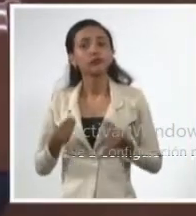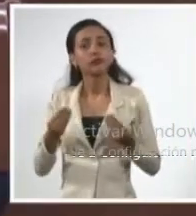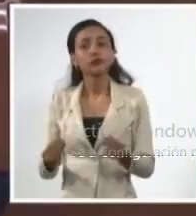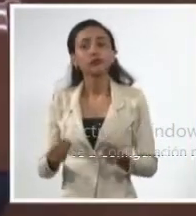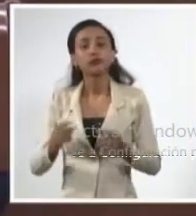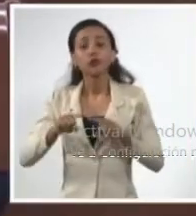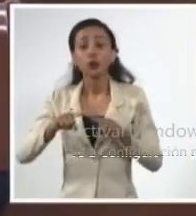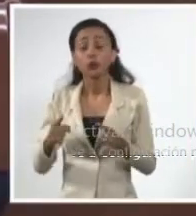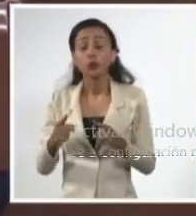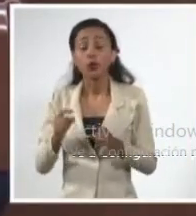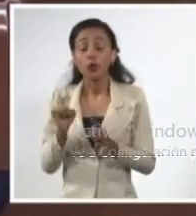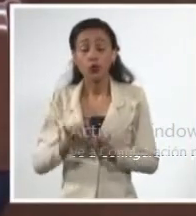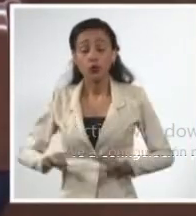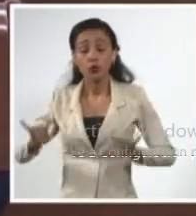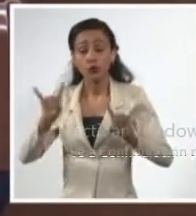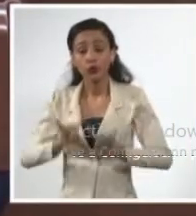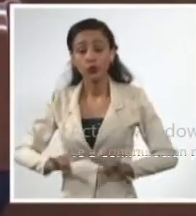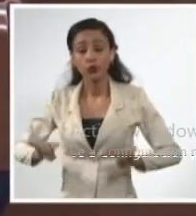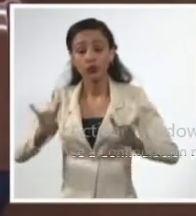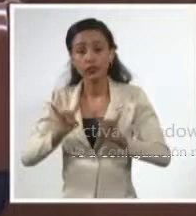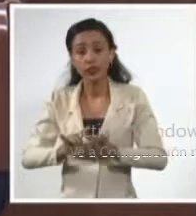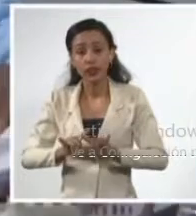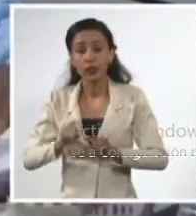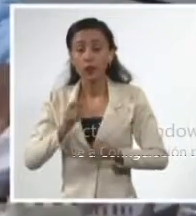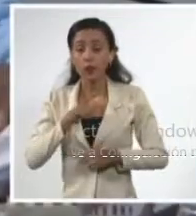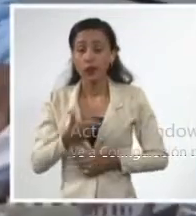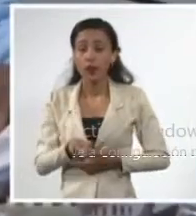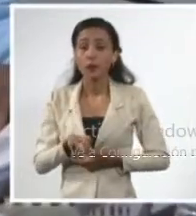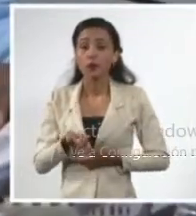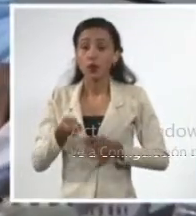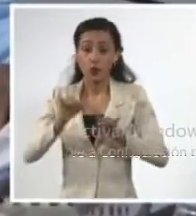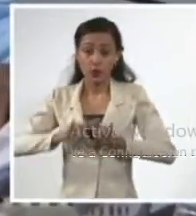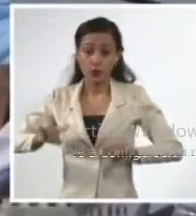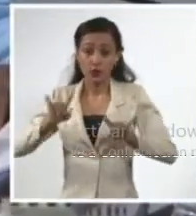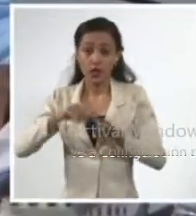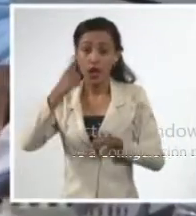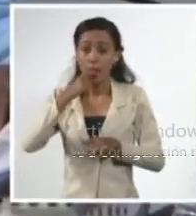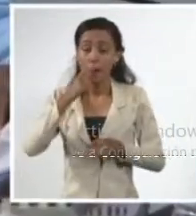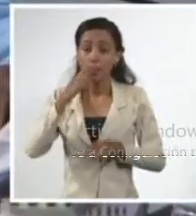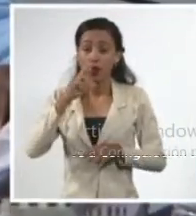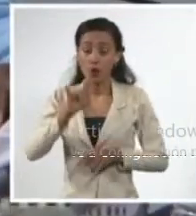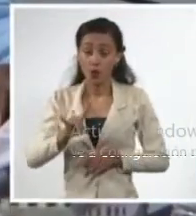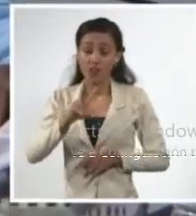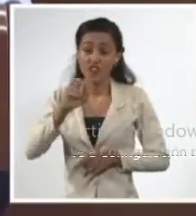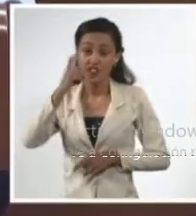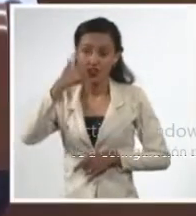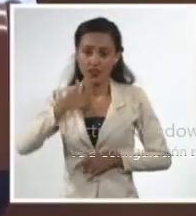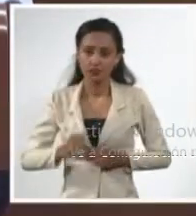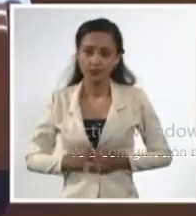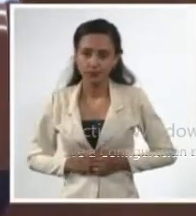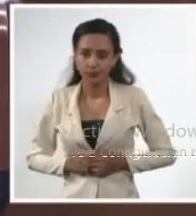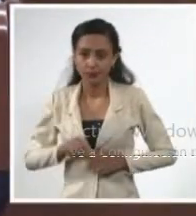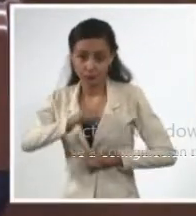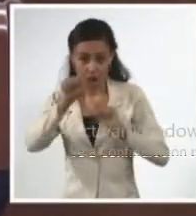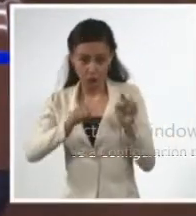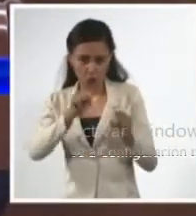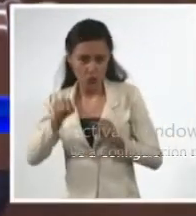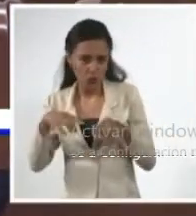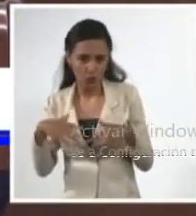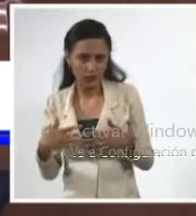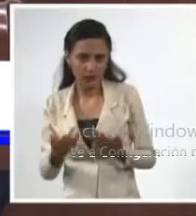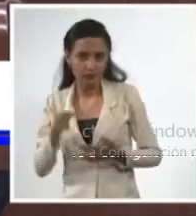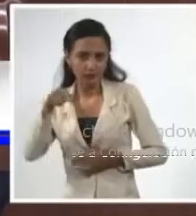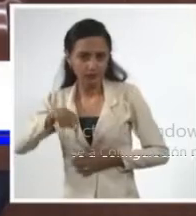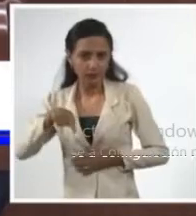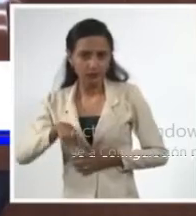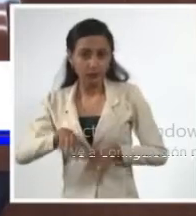medida por las universidades, entre ellas la Central Marta Abreu de Las Villas. La consultoría es en la actualidad, y así lo